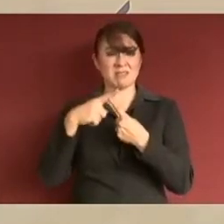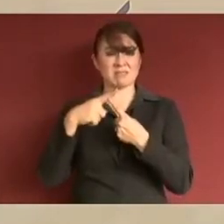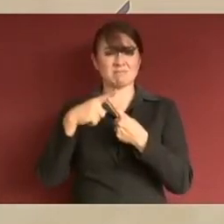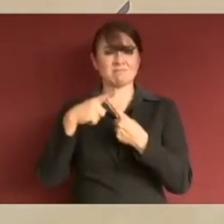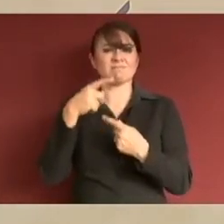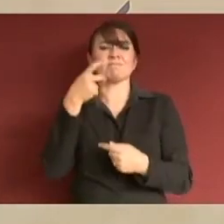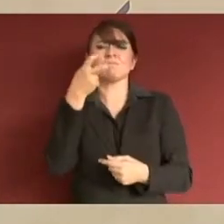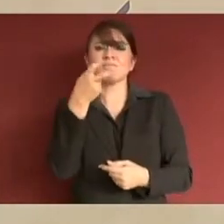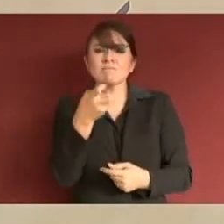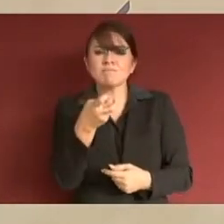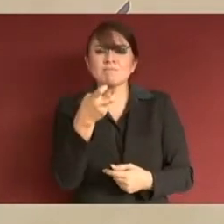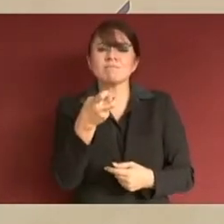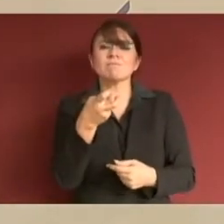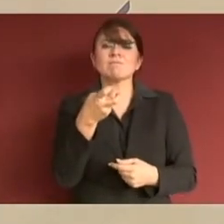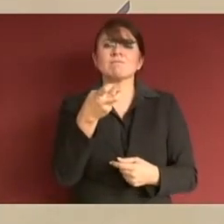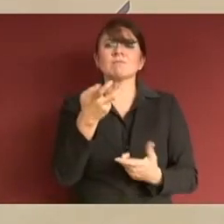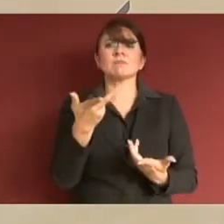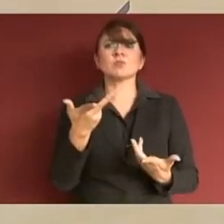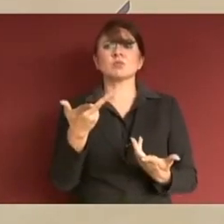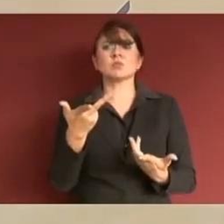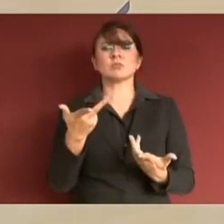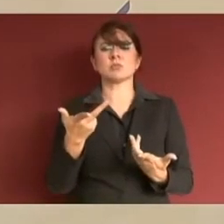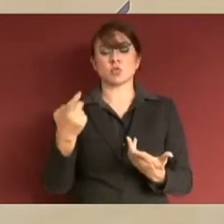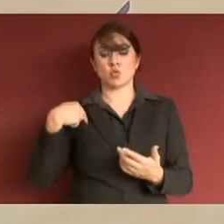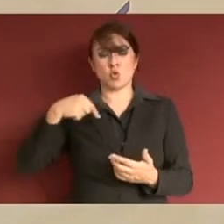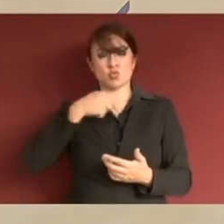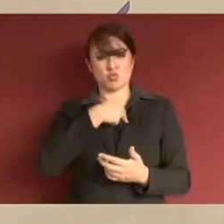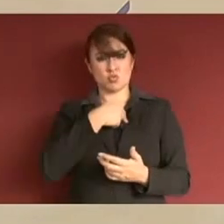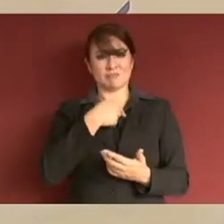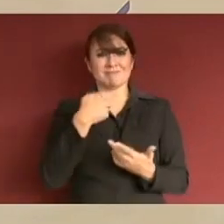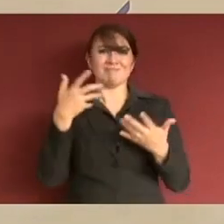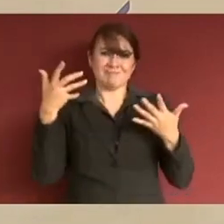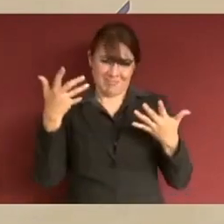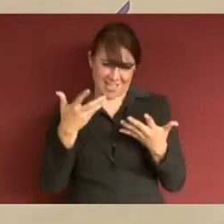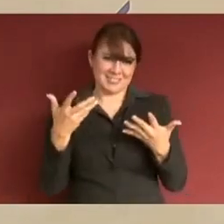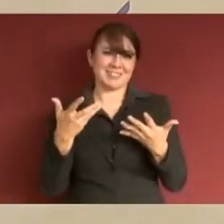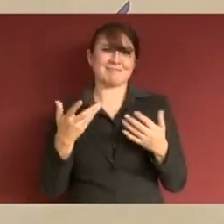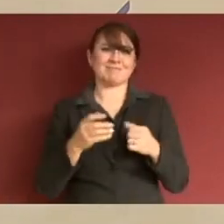Y eso es lo que se está haciendo ahora.